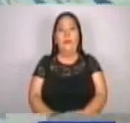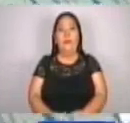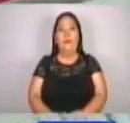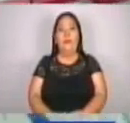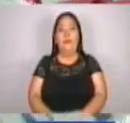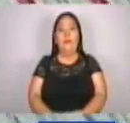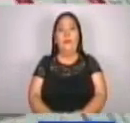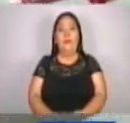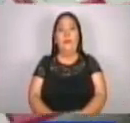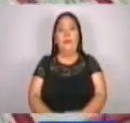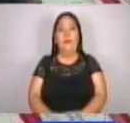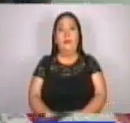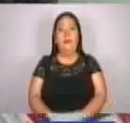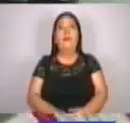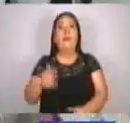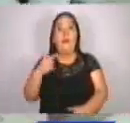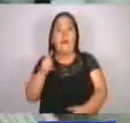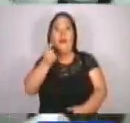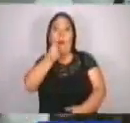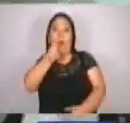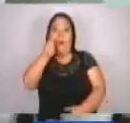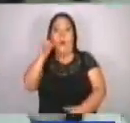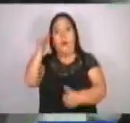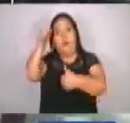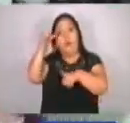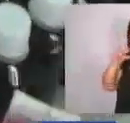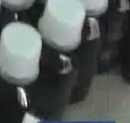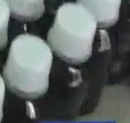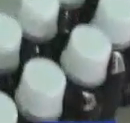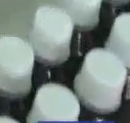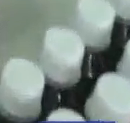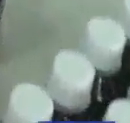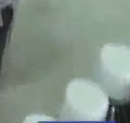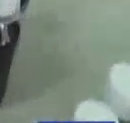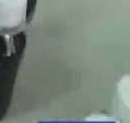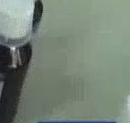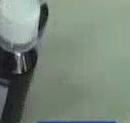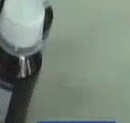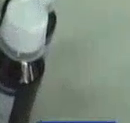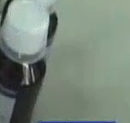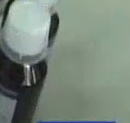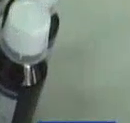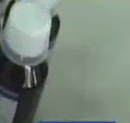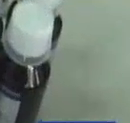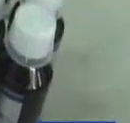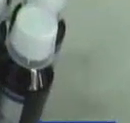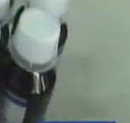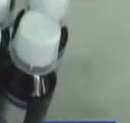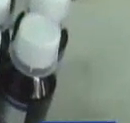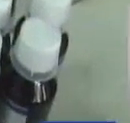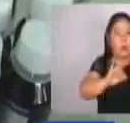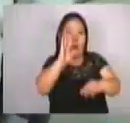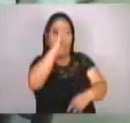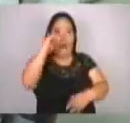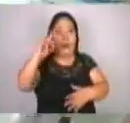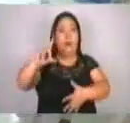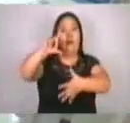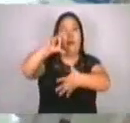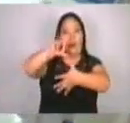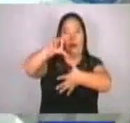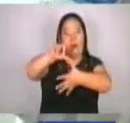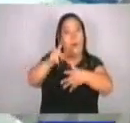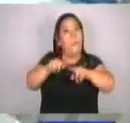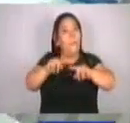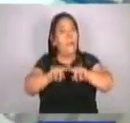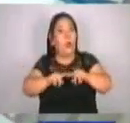61 de las medicinas aprobadas internacionalmente tienen aprobación local en algún país de latinoamérica